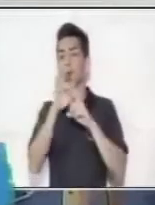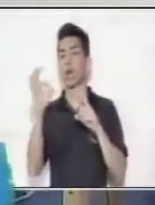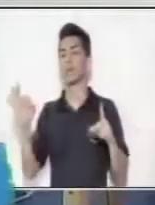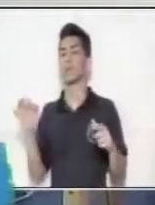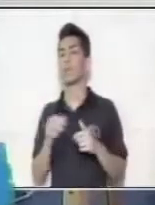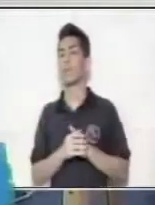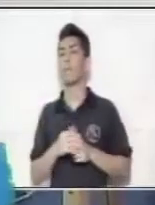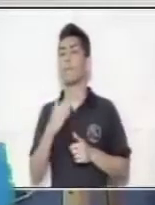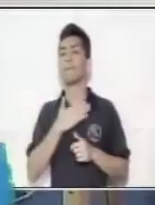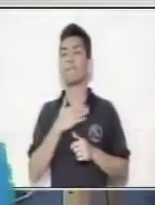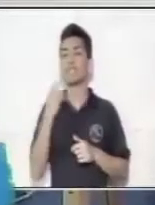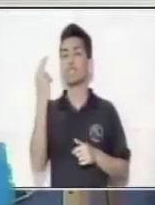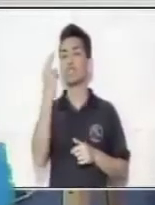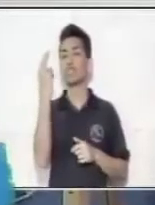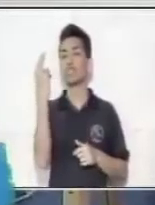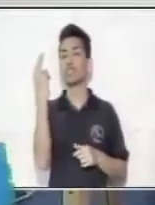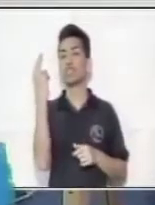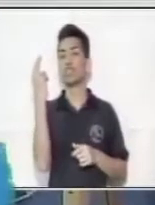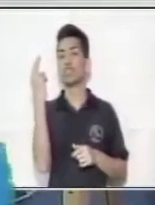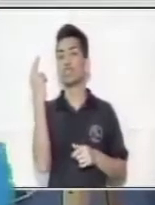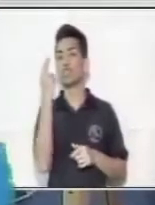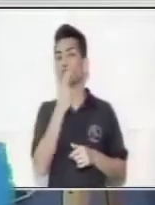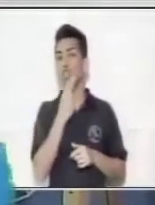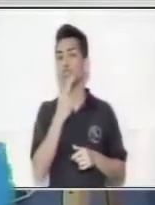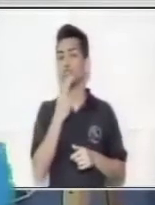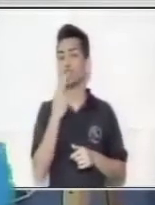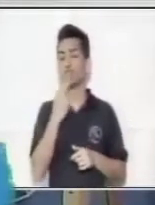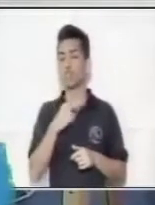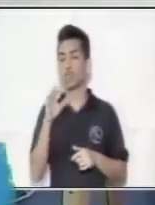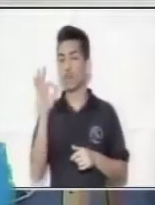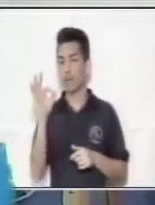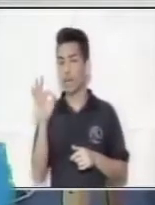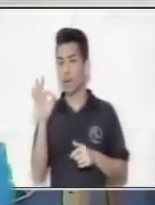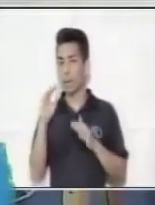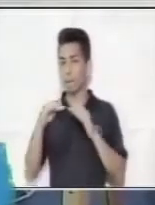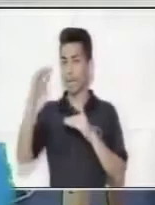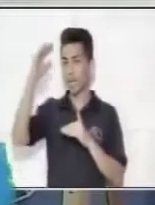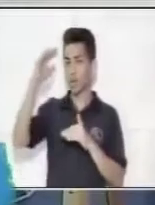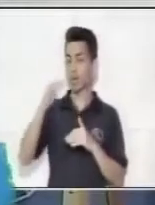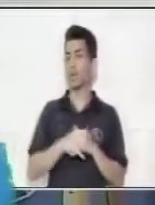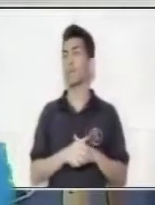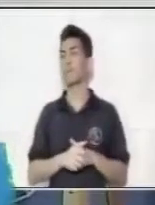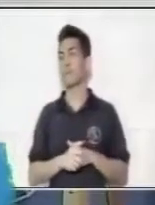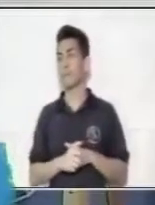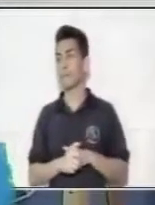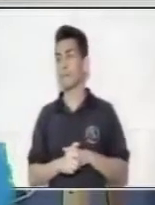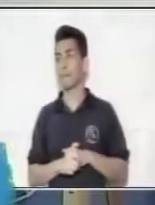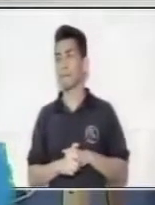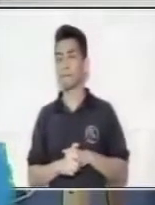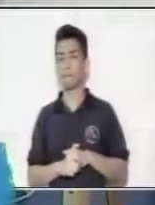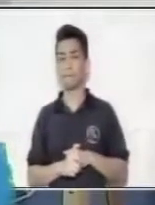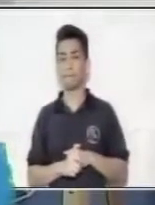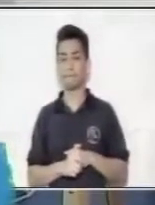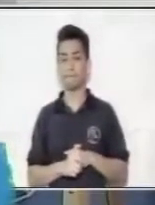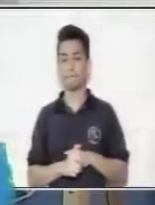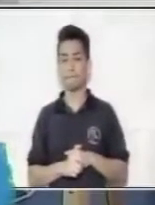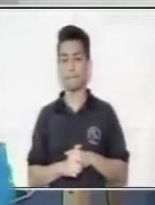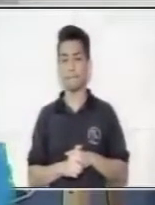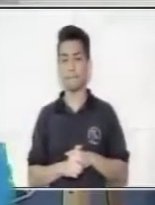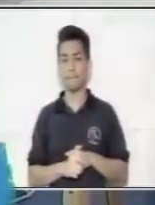mis sobrinos mayores, vamos a escribirlo, mis sobrinos